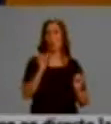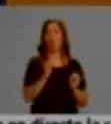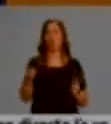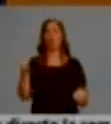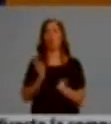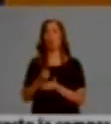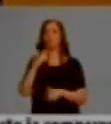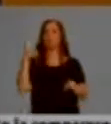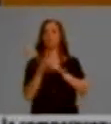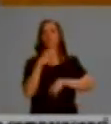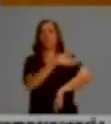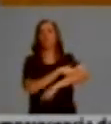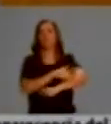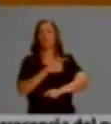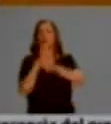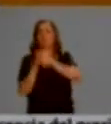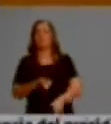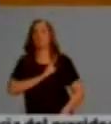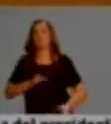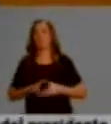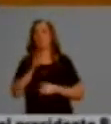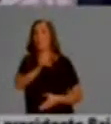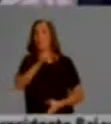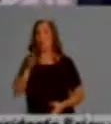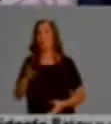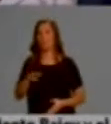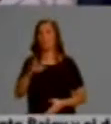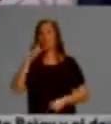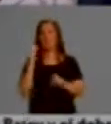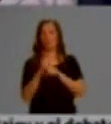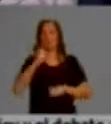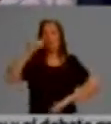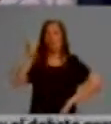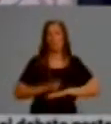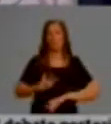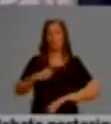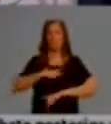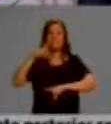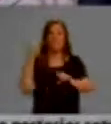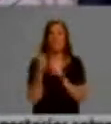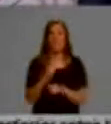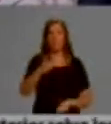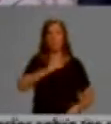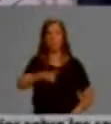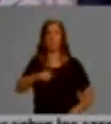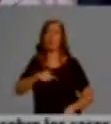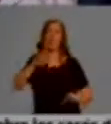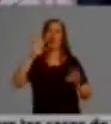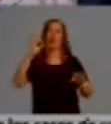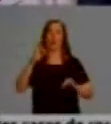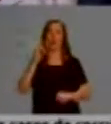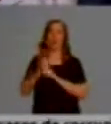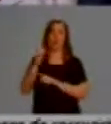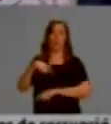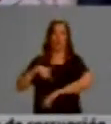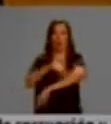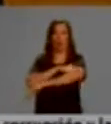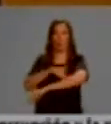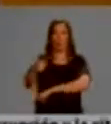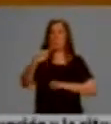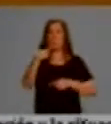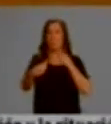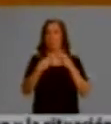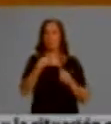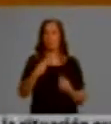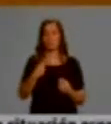volvió a acusar al Estado de perseguir al Partido Popular, a jueces, fiscales, policías, por supuesto al Gobierno,